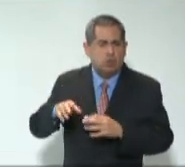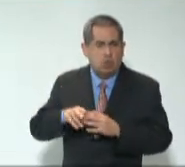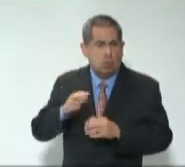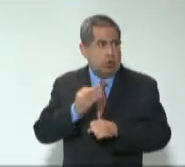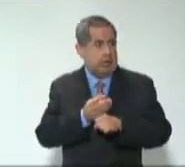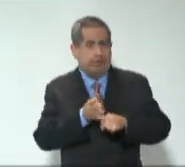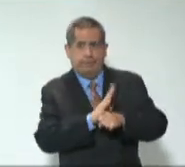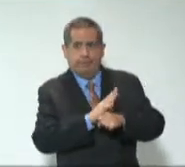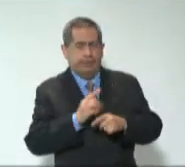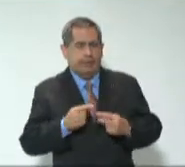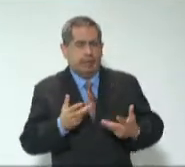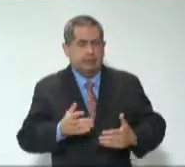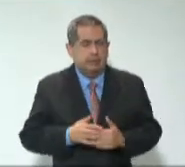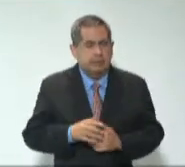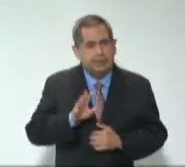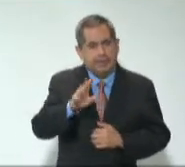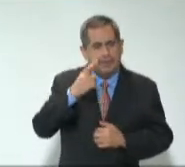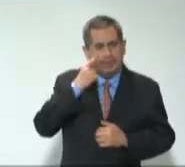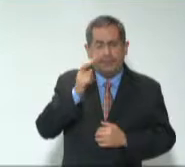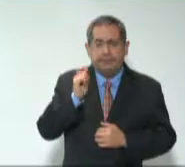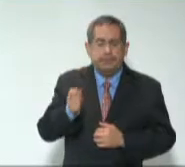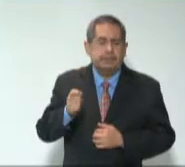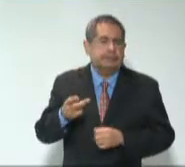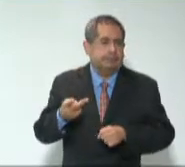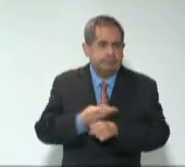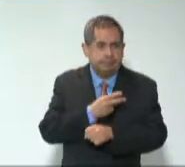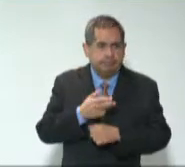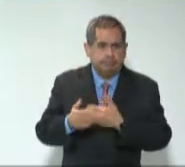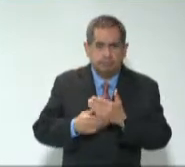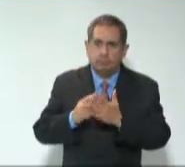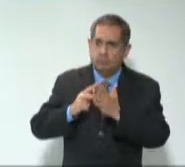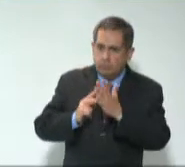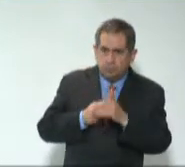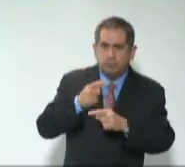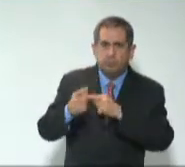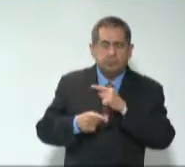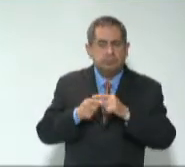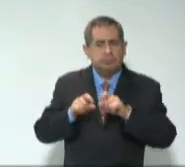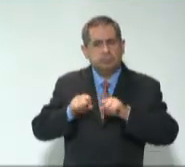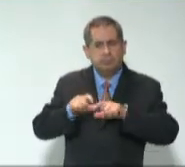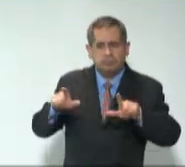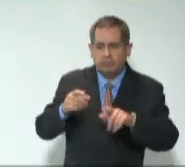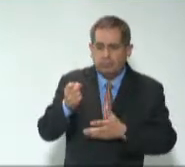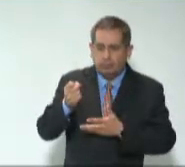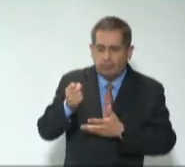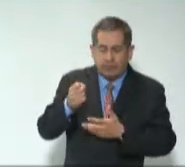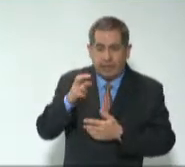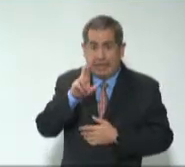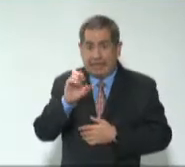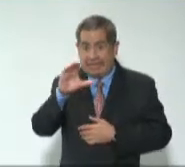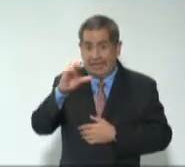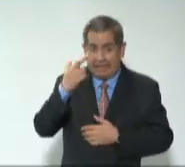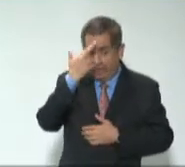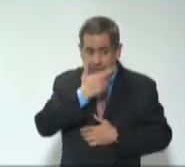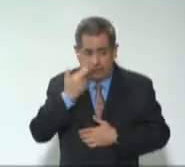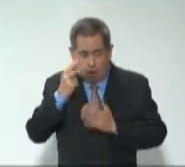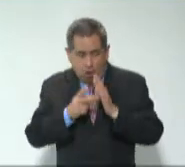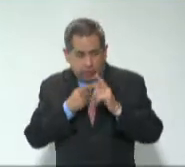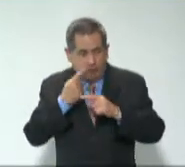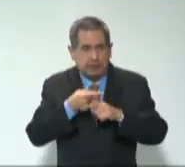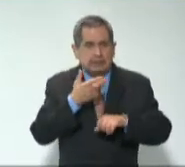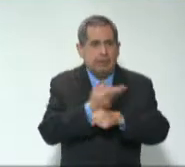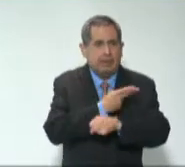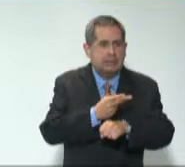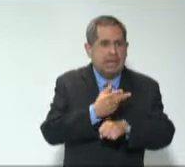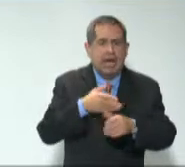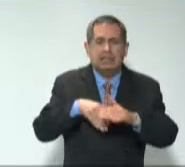pandemia ello repercutió en la reanudación de los trámites de los recursos de revisión en materia de transparencia y acceso a la